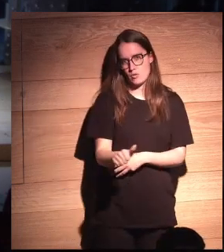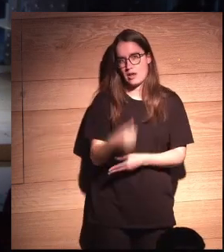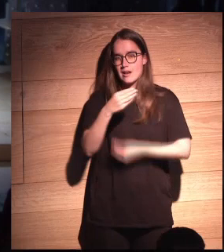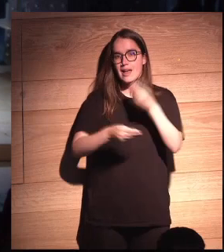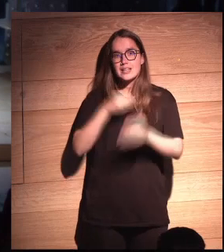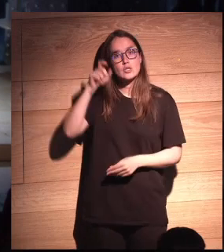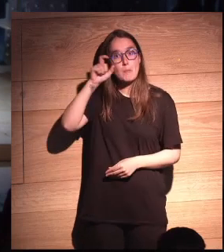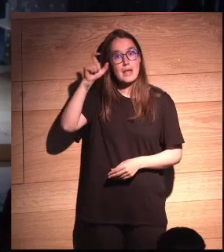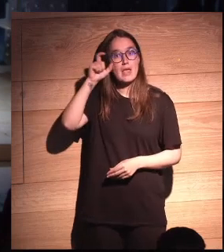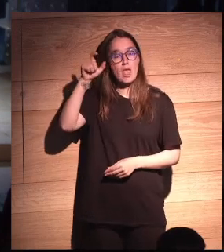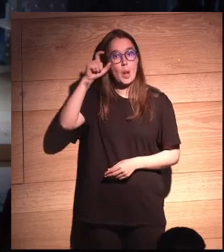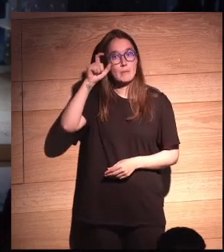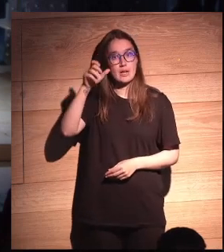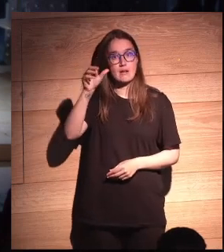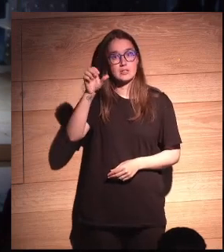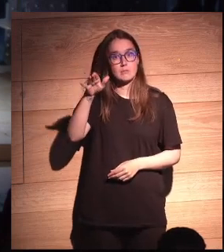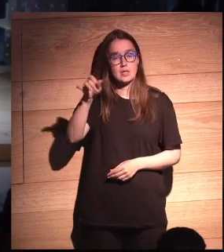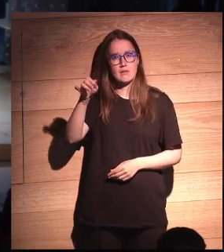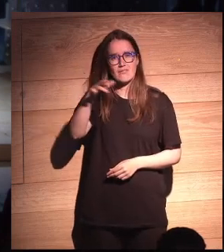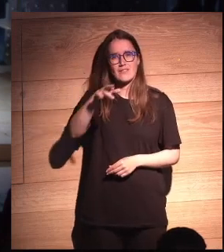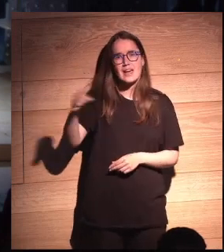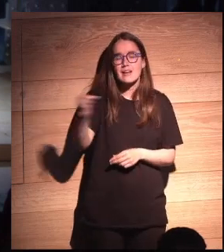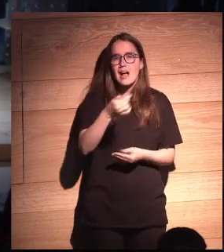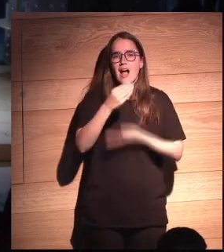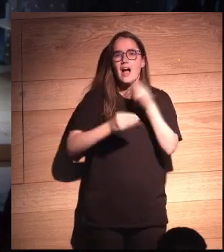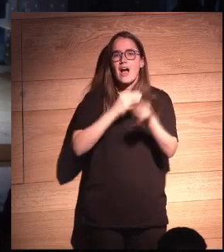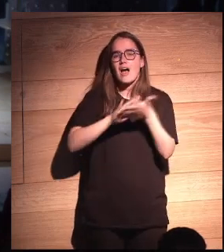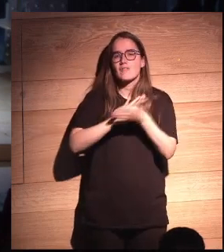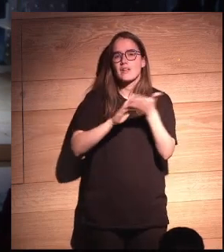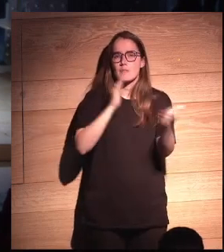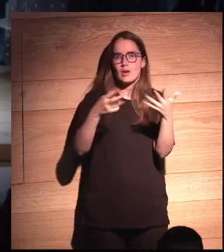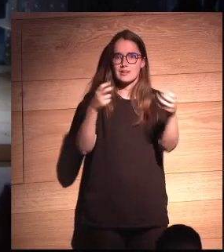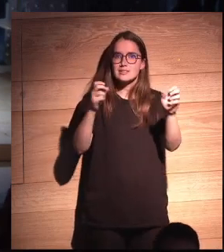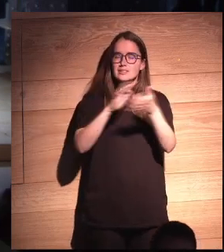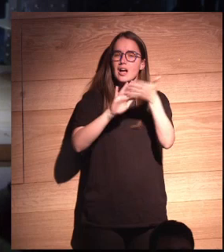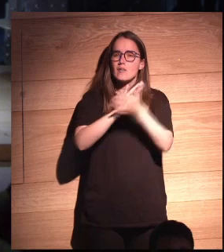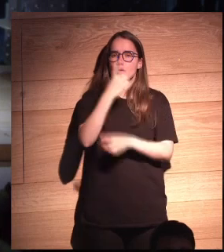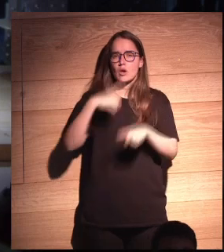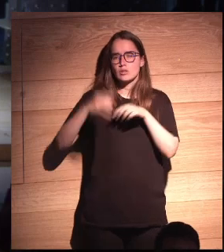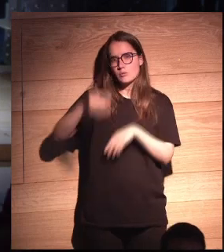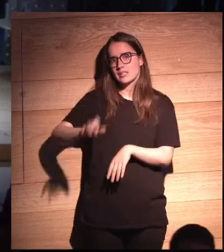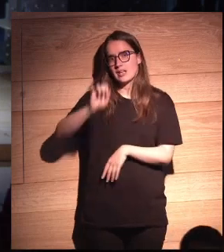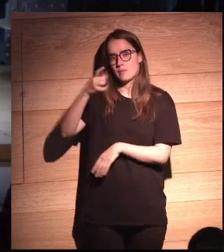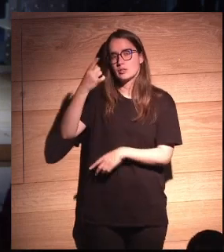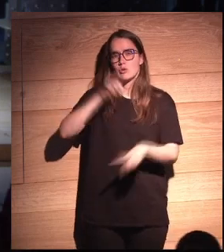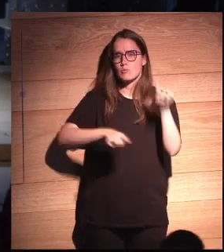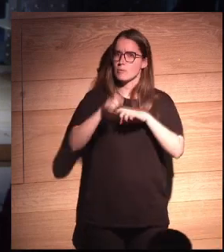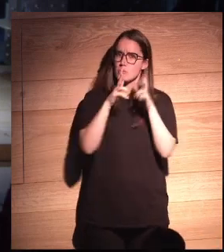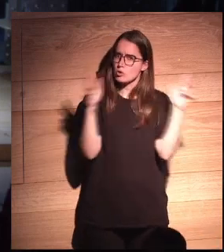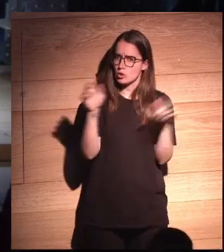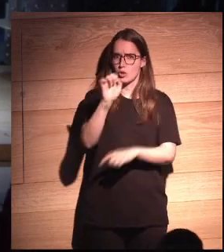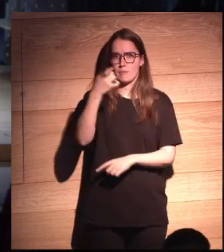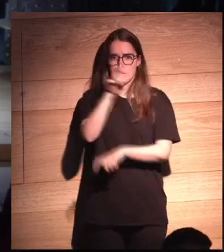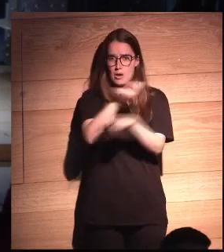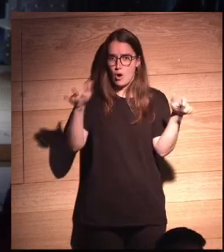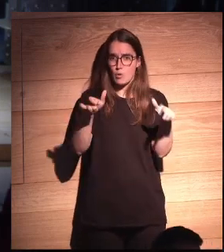Steven Spielberg, es una película que habla de los años 70 y habla sobre una de las cosas más importantes y uno de los problemas más grandes que ha tenido